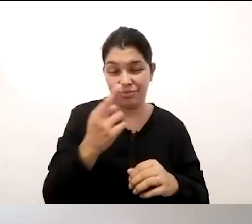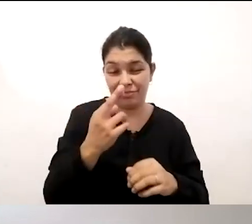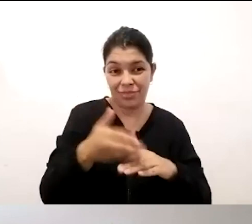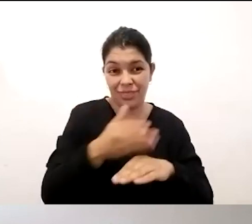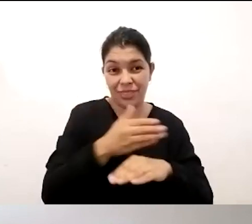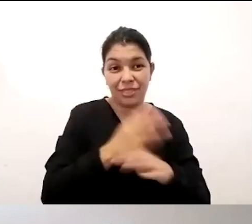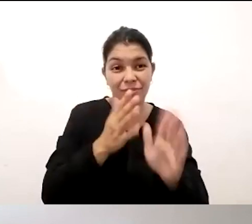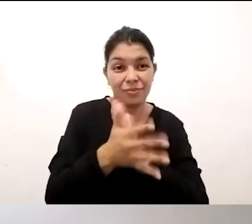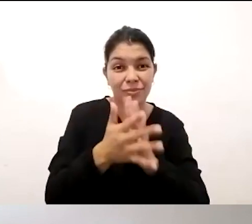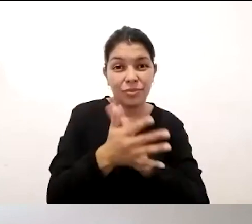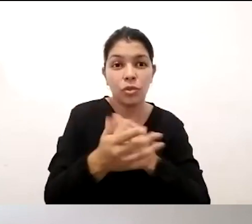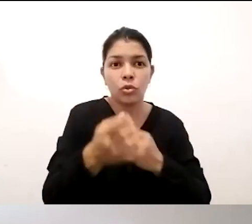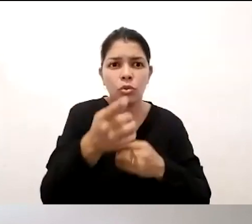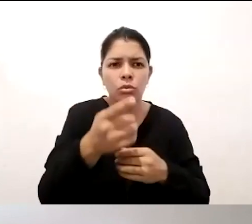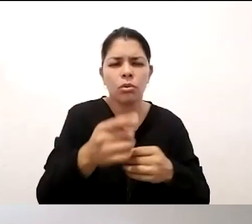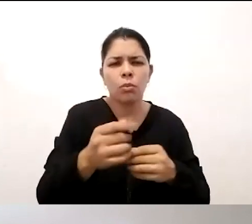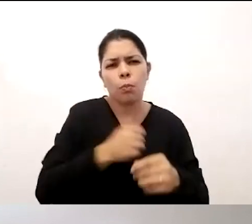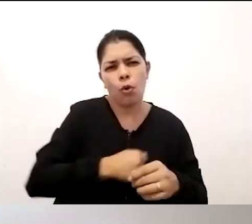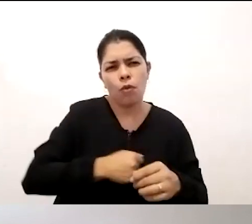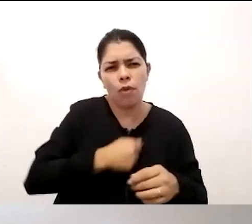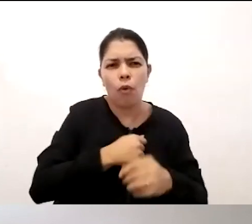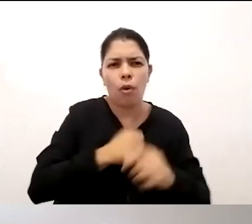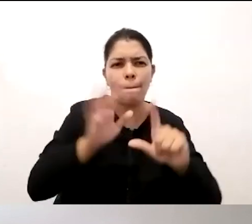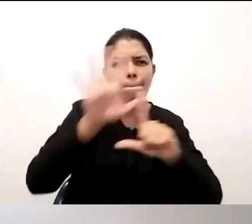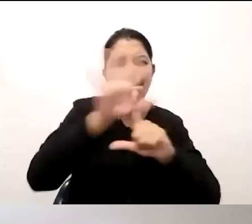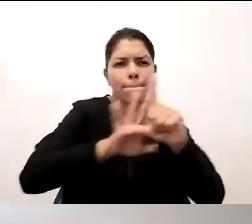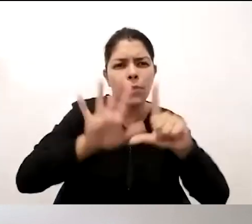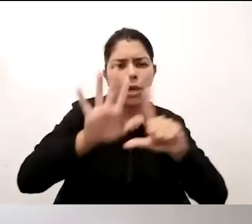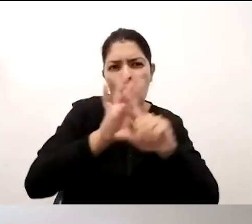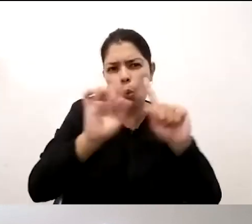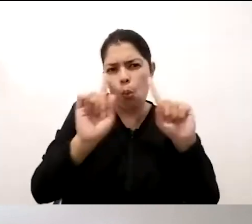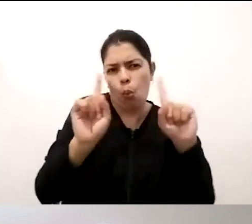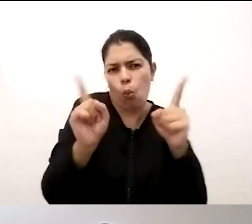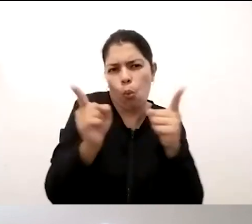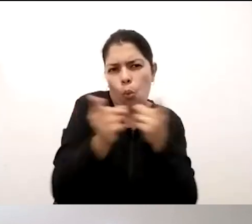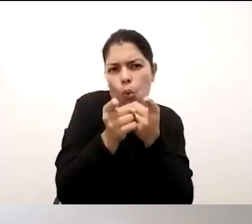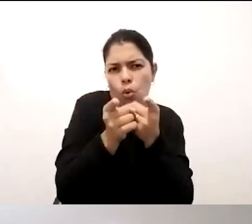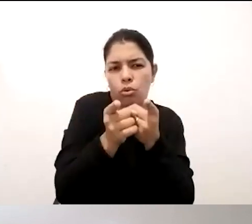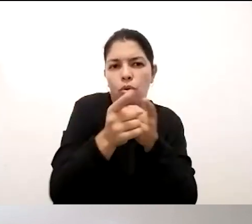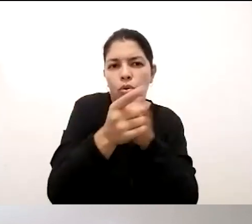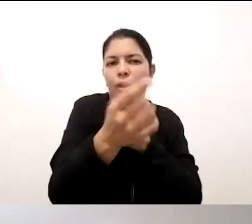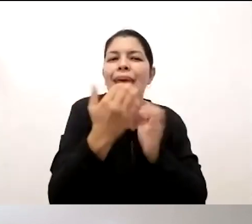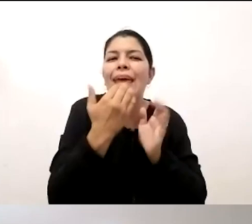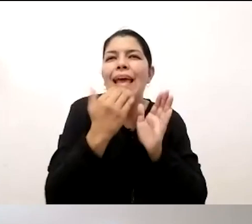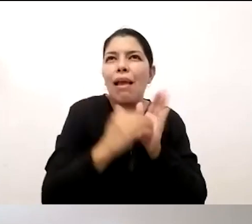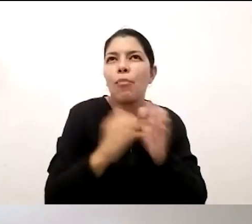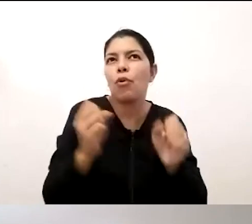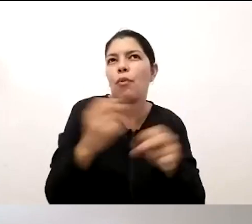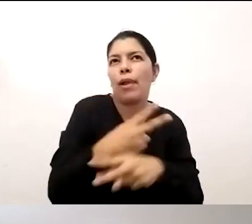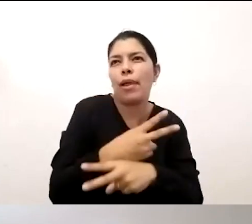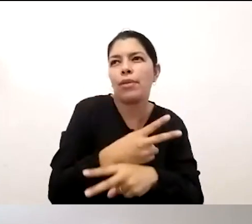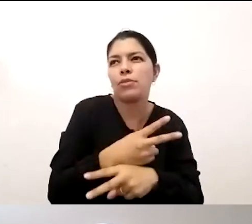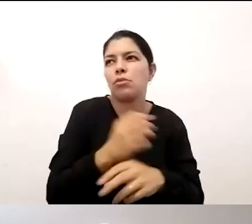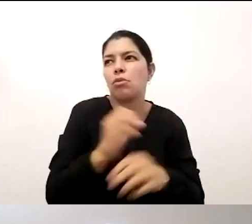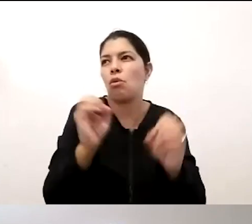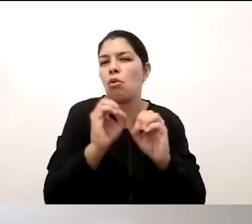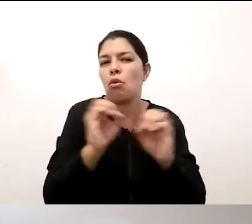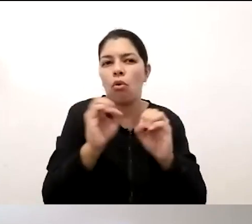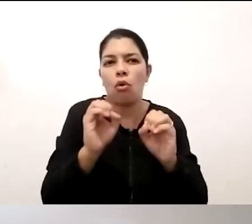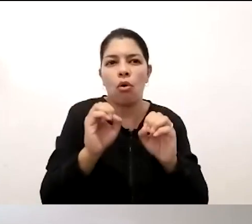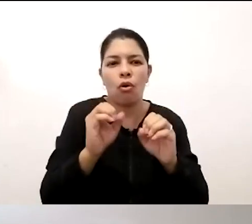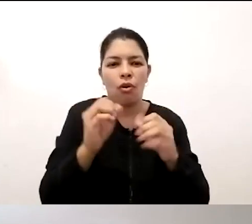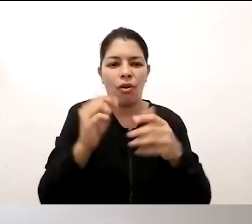ustedes nos hagan un corto video dándonos un ejemplo de algún tipo de violencia o de algún concepto de los que hemos